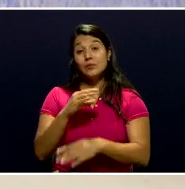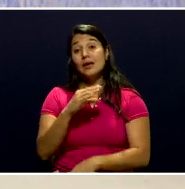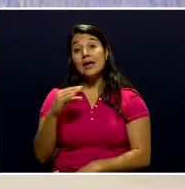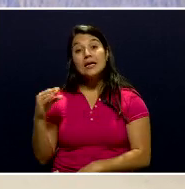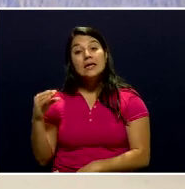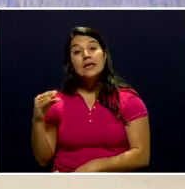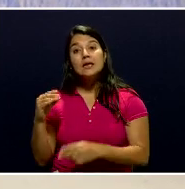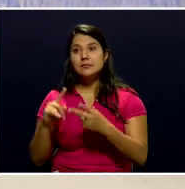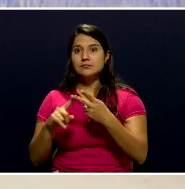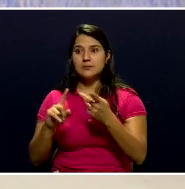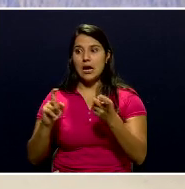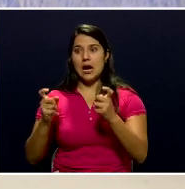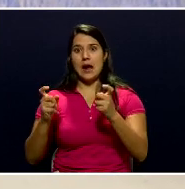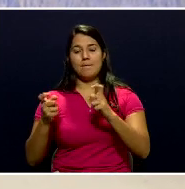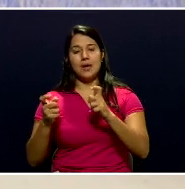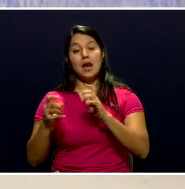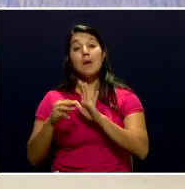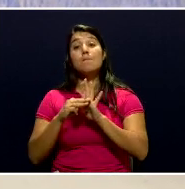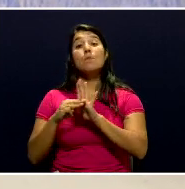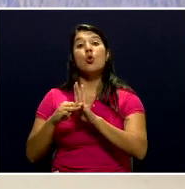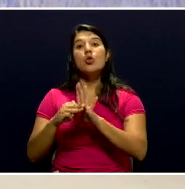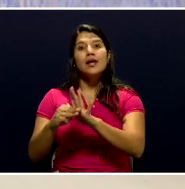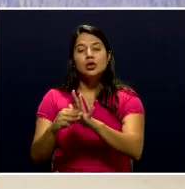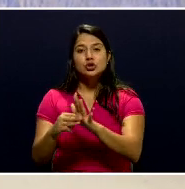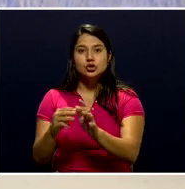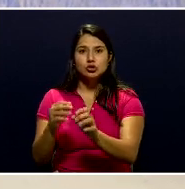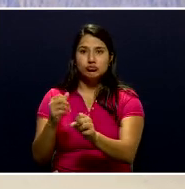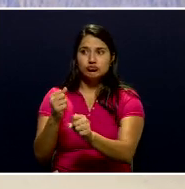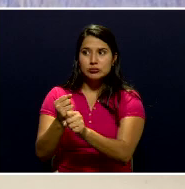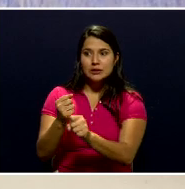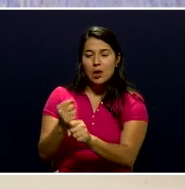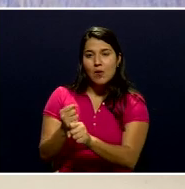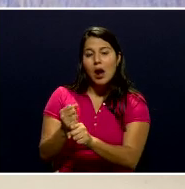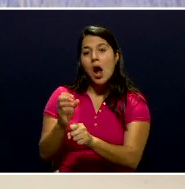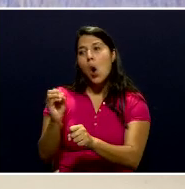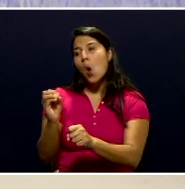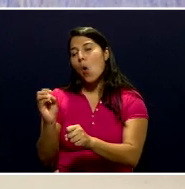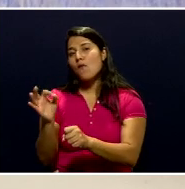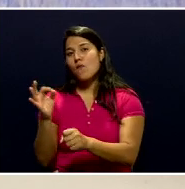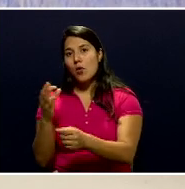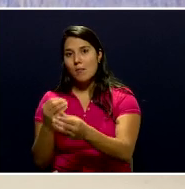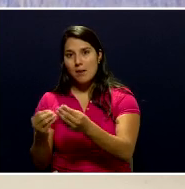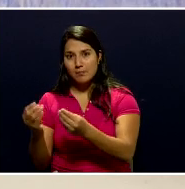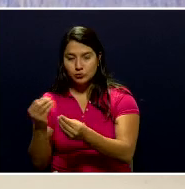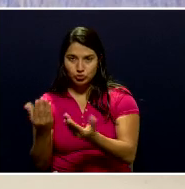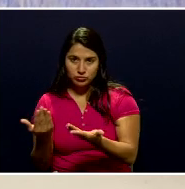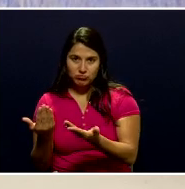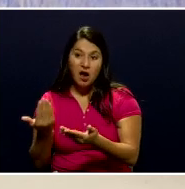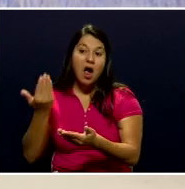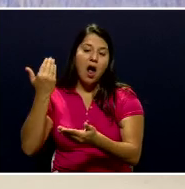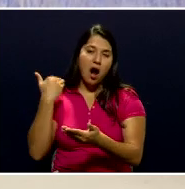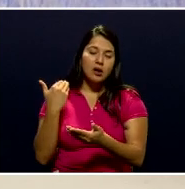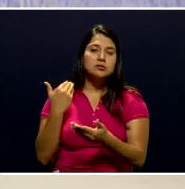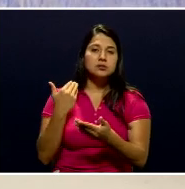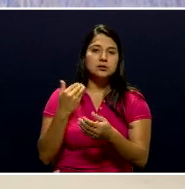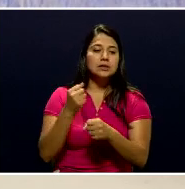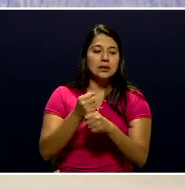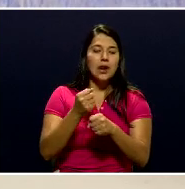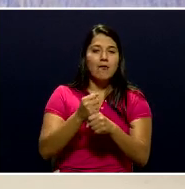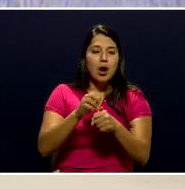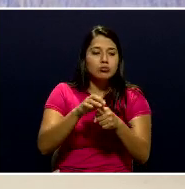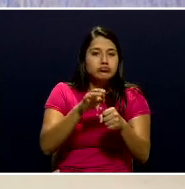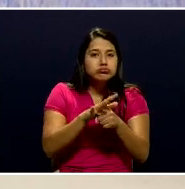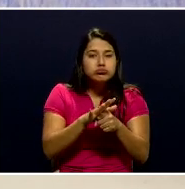y los modelos productivos de esas incipientes ciudades, del modelo productivo agrícola, una ciudad